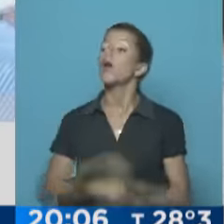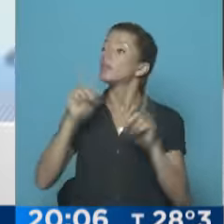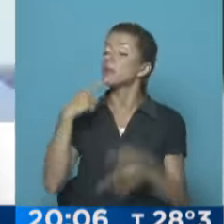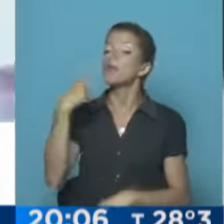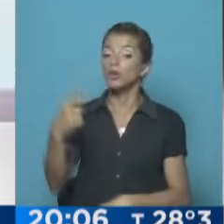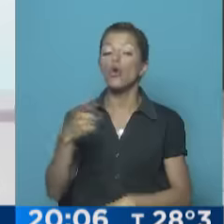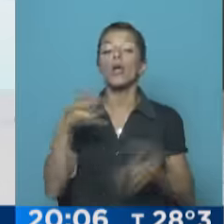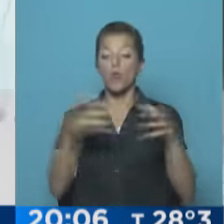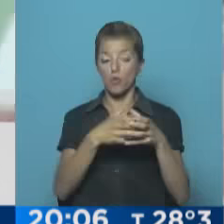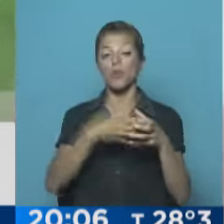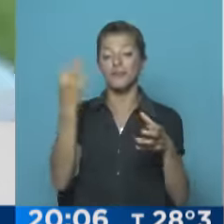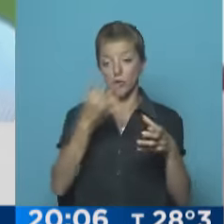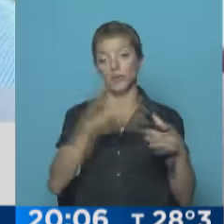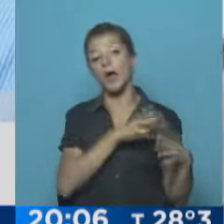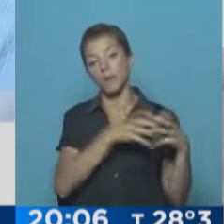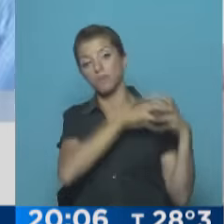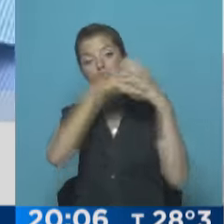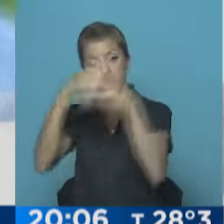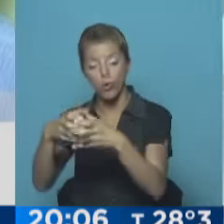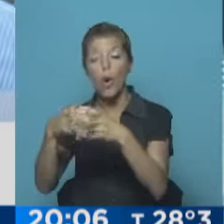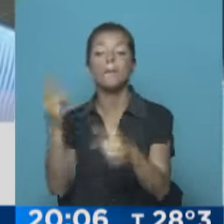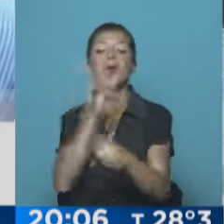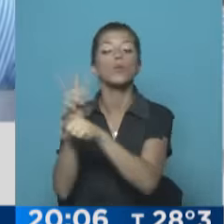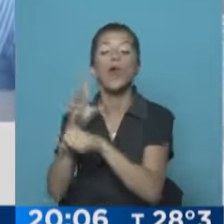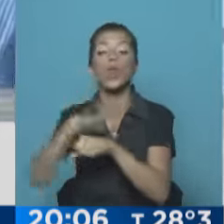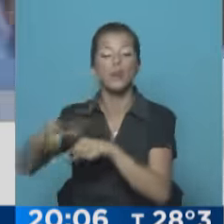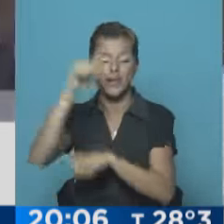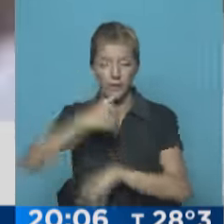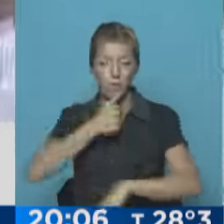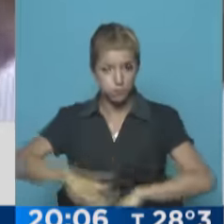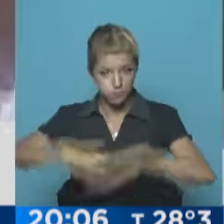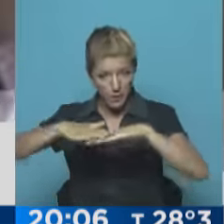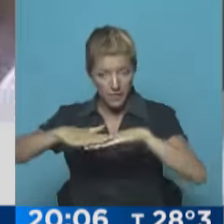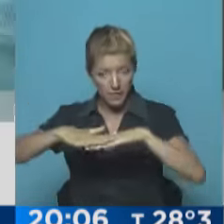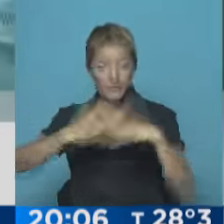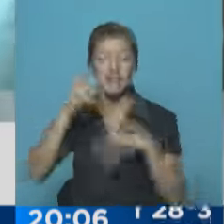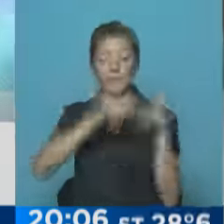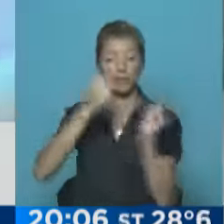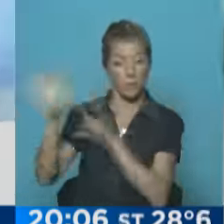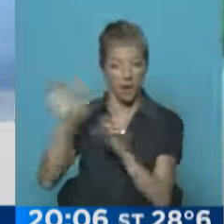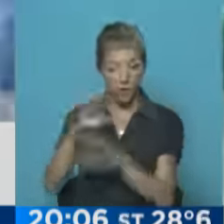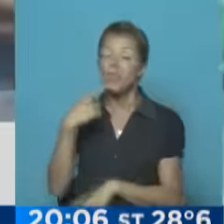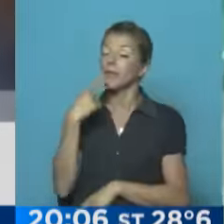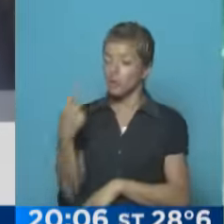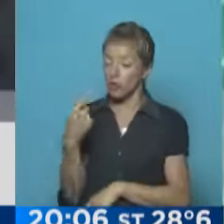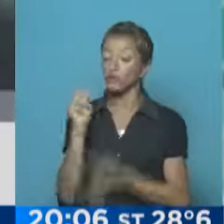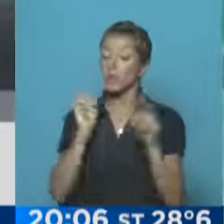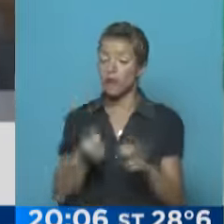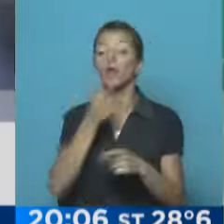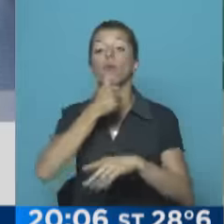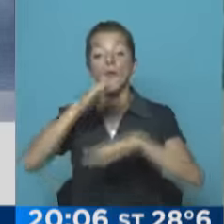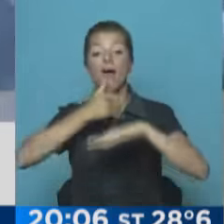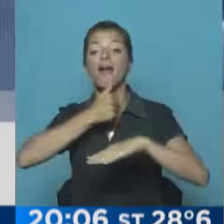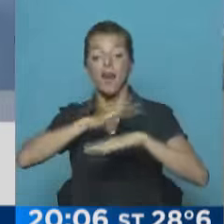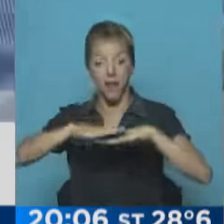de personal de seguridad para custodiar las zonas evacuadas. Prometió Michetti que cuando se retire el agua verán cómo